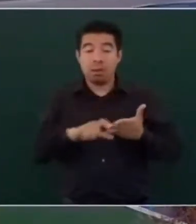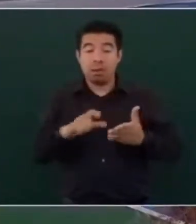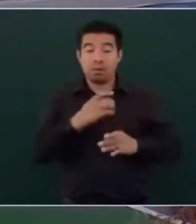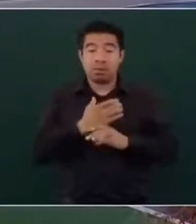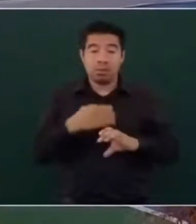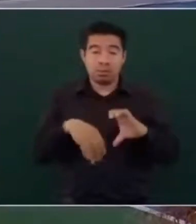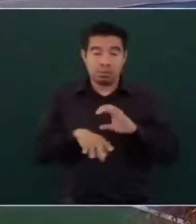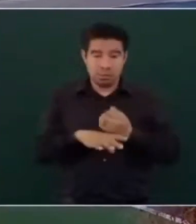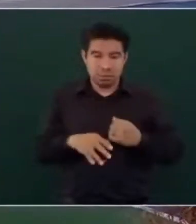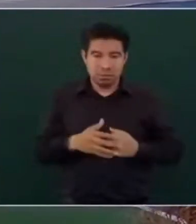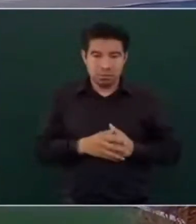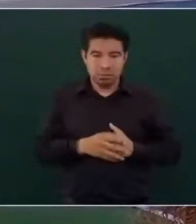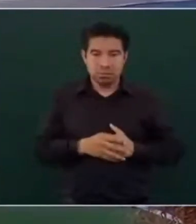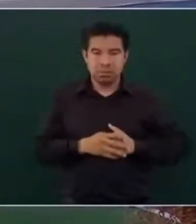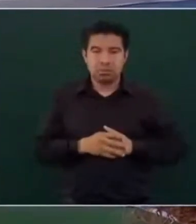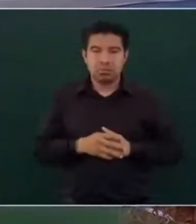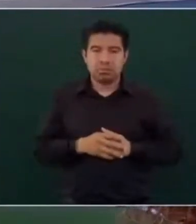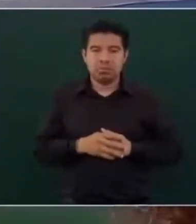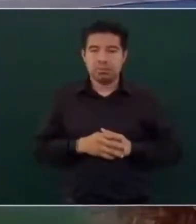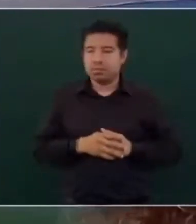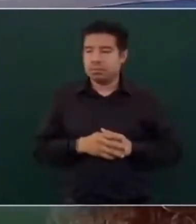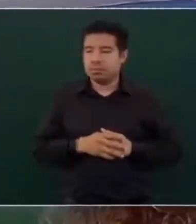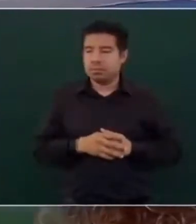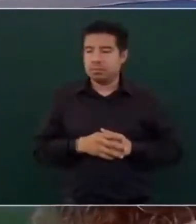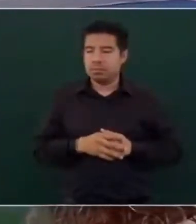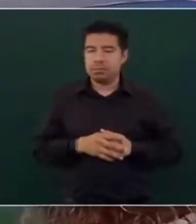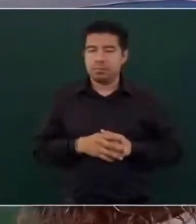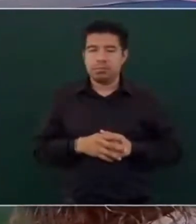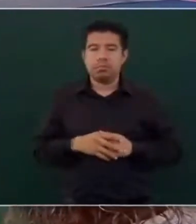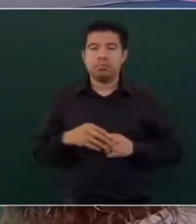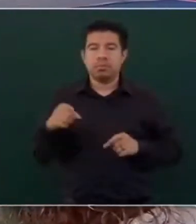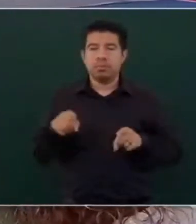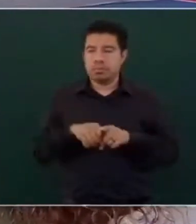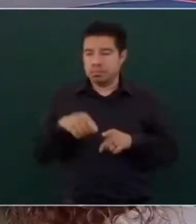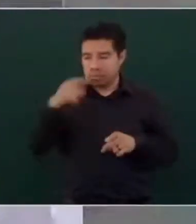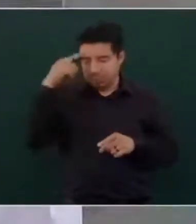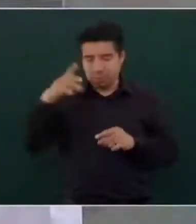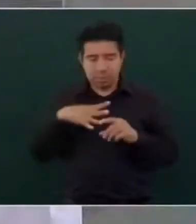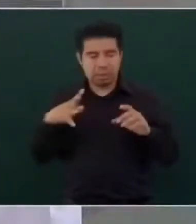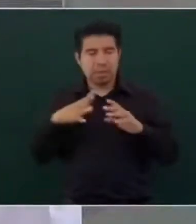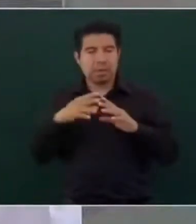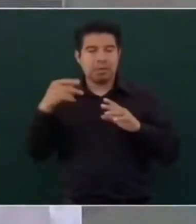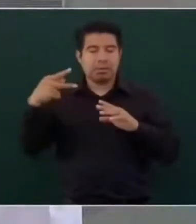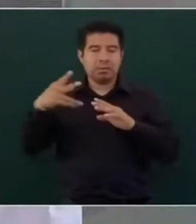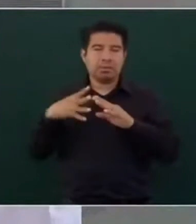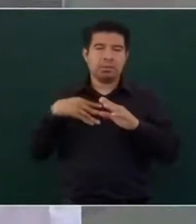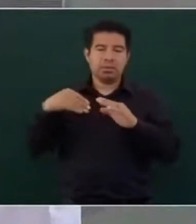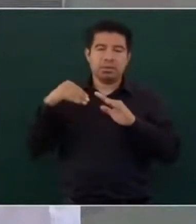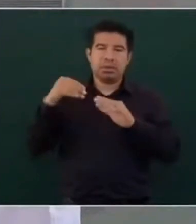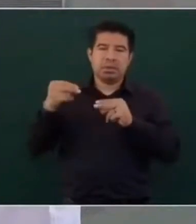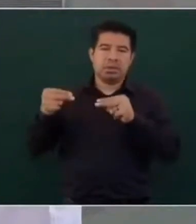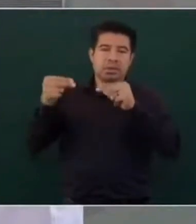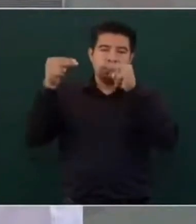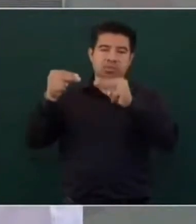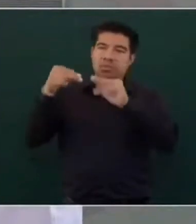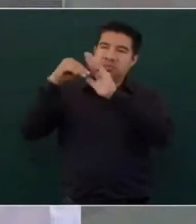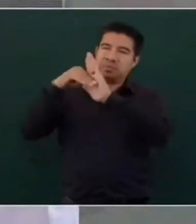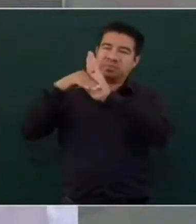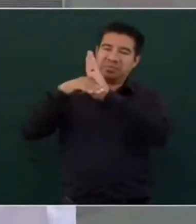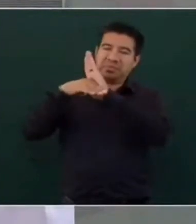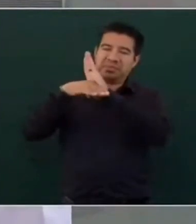indispensable, pues le va mal al comercio, le va mal a la industria. Pero esto no